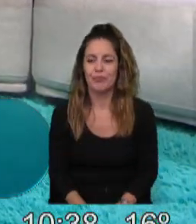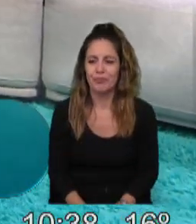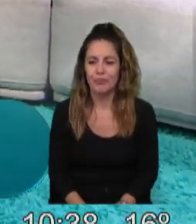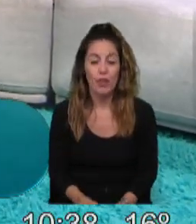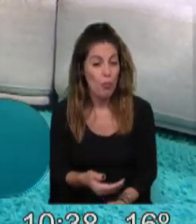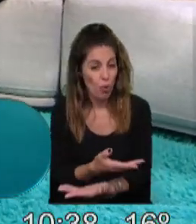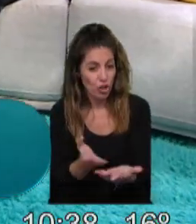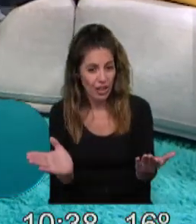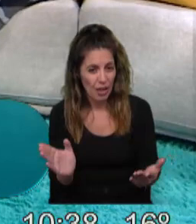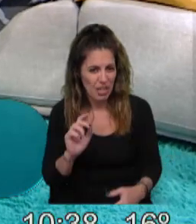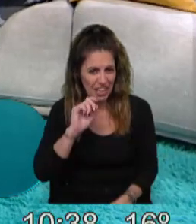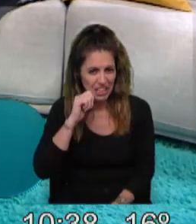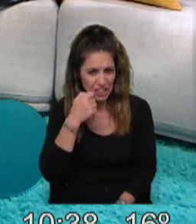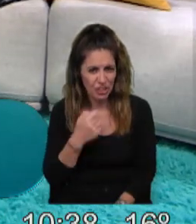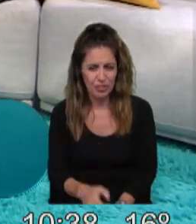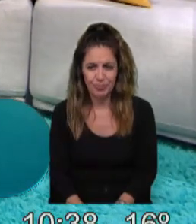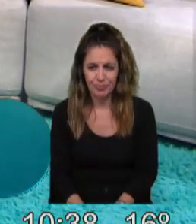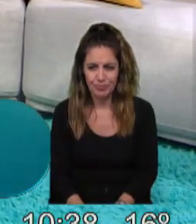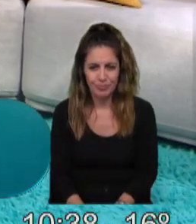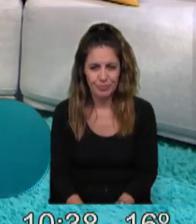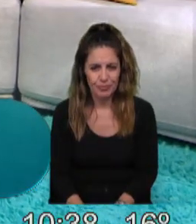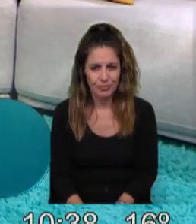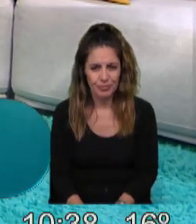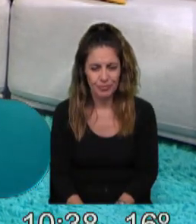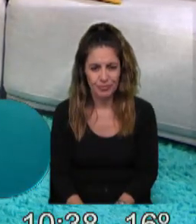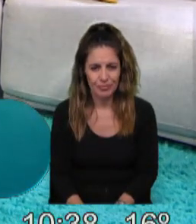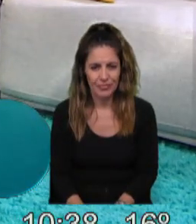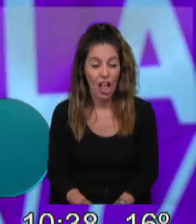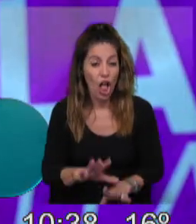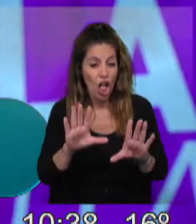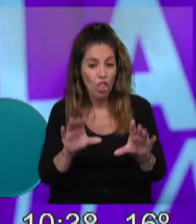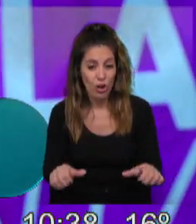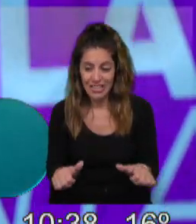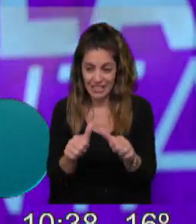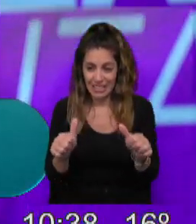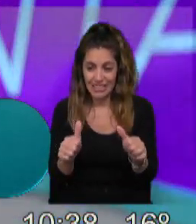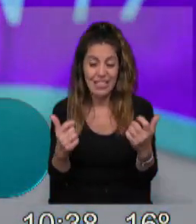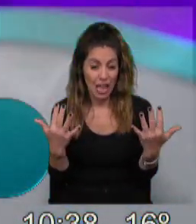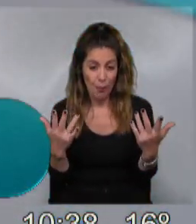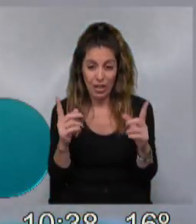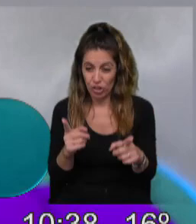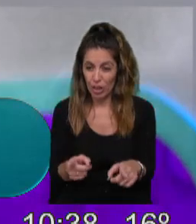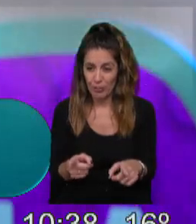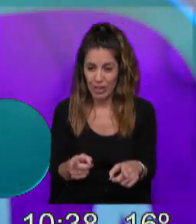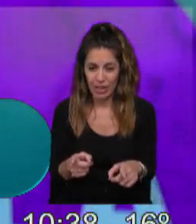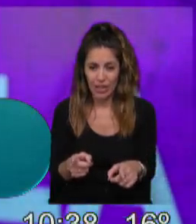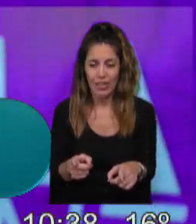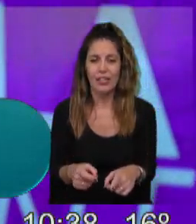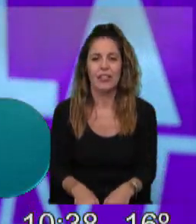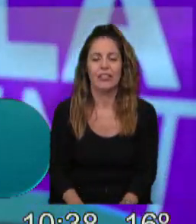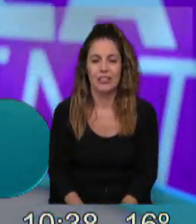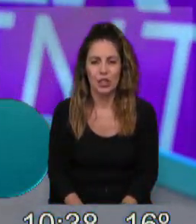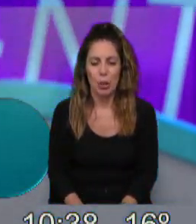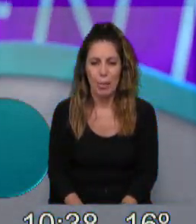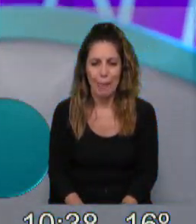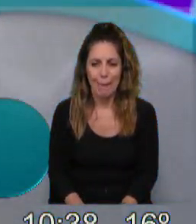todo, sí, mirá qué belleza, qué terminación. Y ya a la playa a surfar. Son todas hechas por nosotros. No me meto adentro porque tengo micrófono, cucaracha y todo eso.